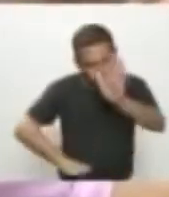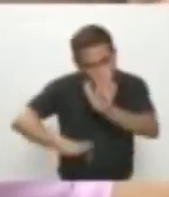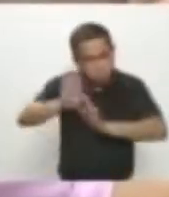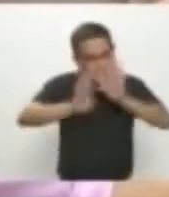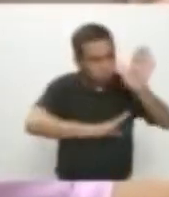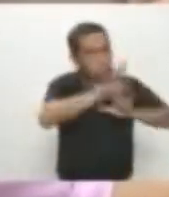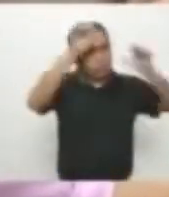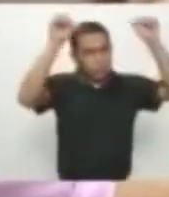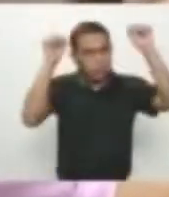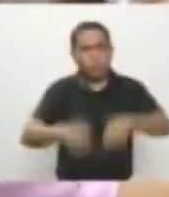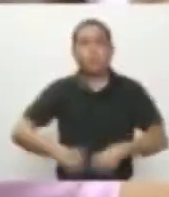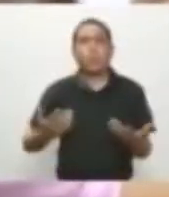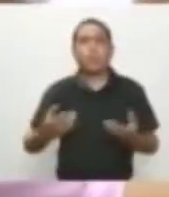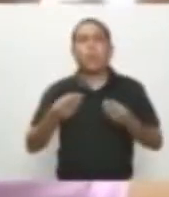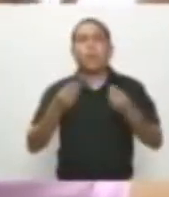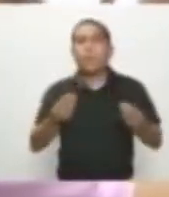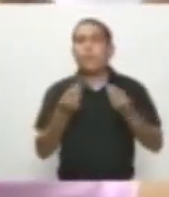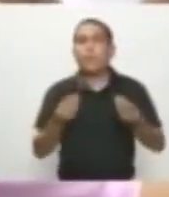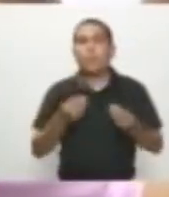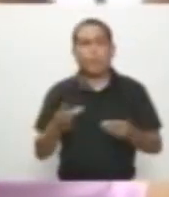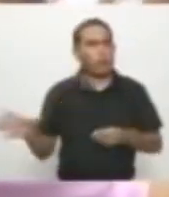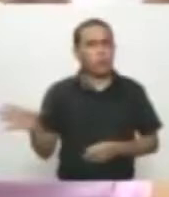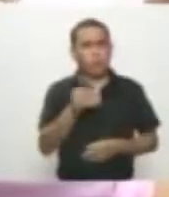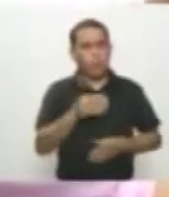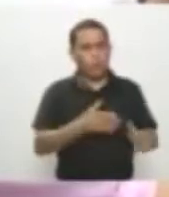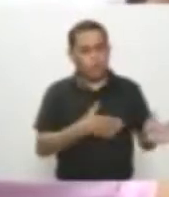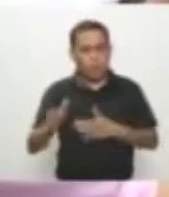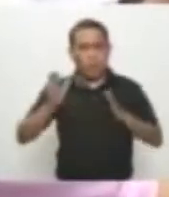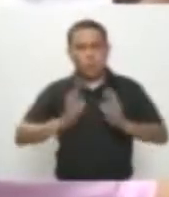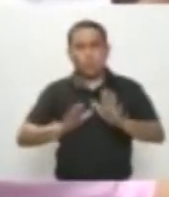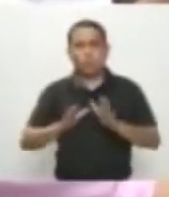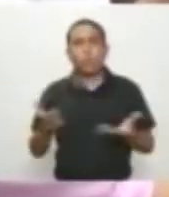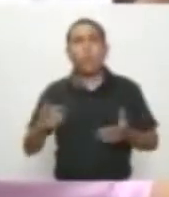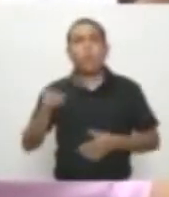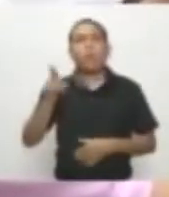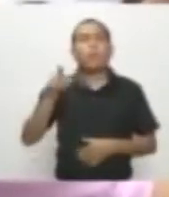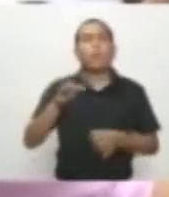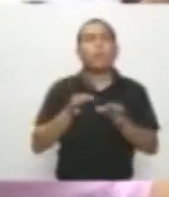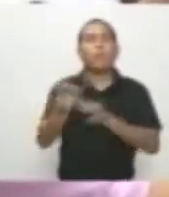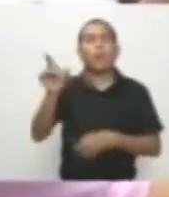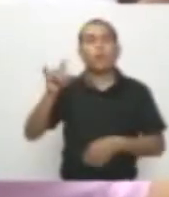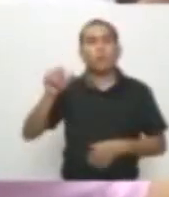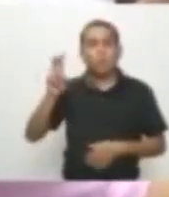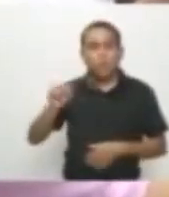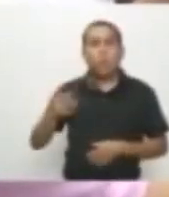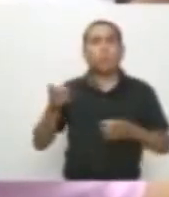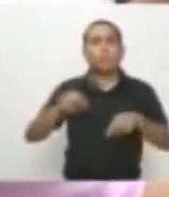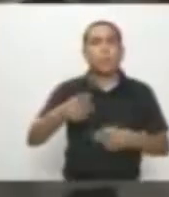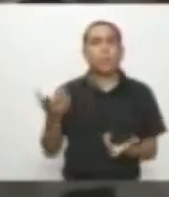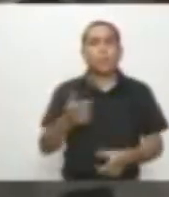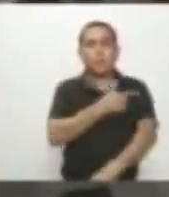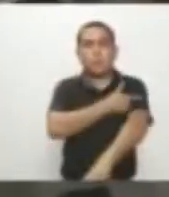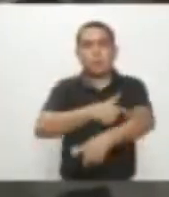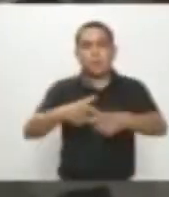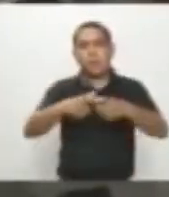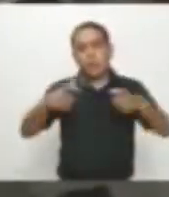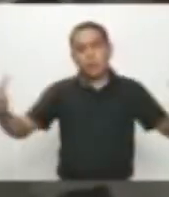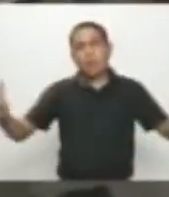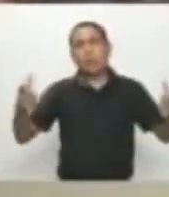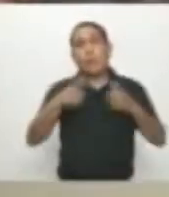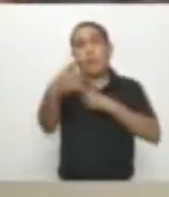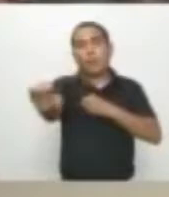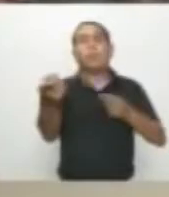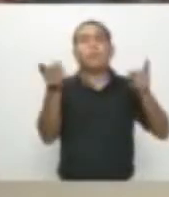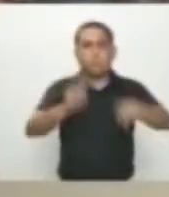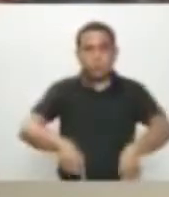con la puesta a plenitud en marcha de la sede Swan y de la sede Sabana Larga. Durante la